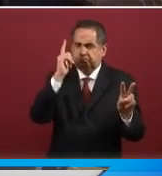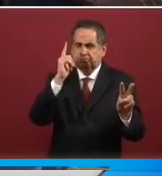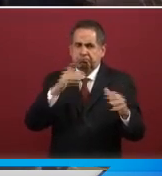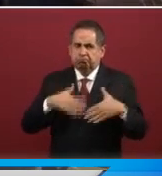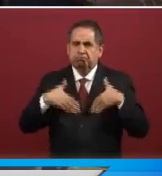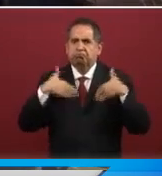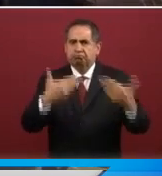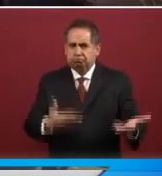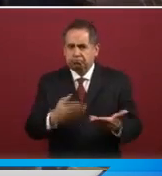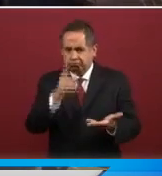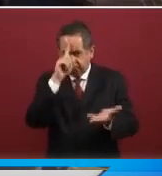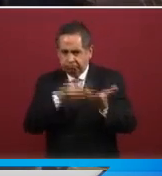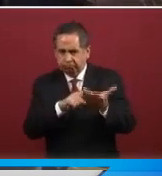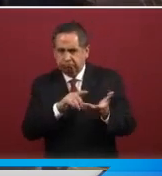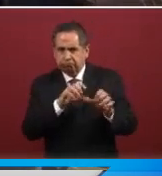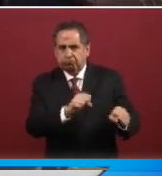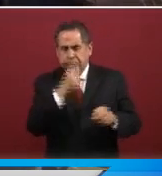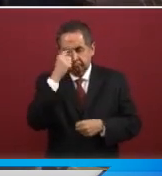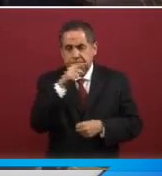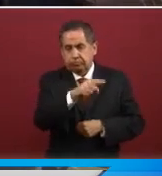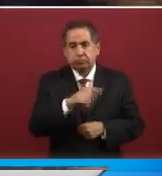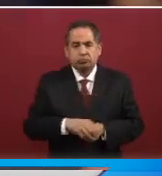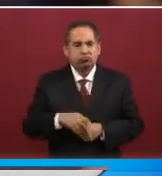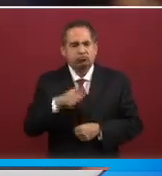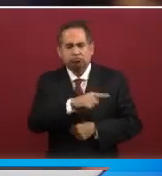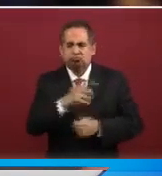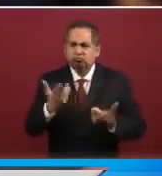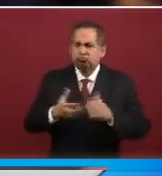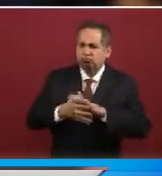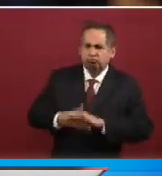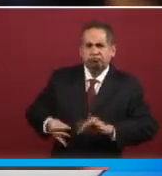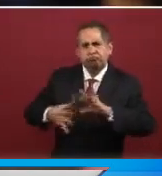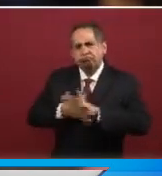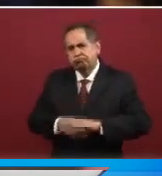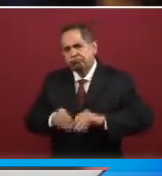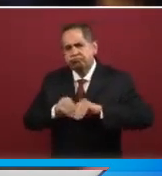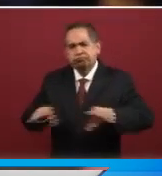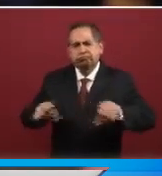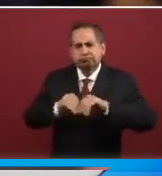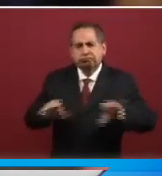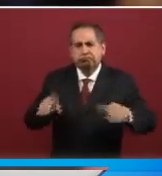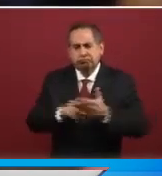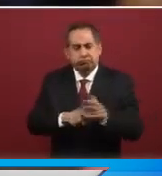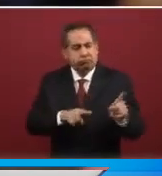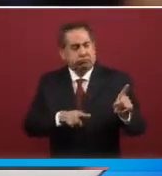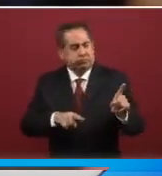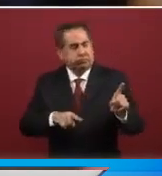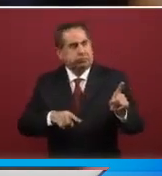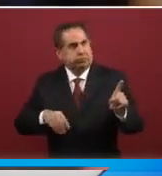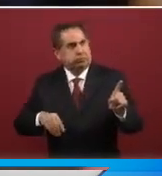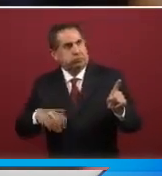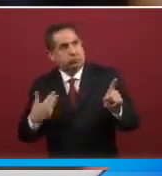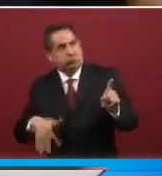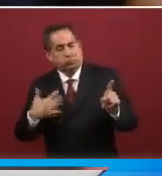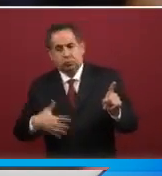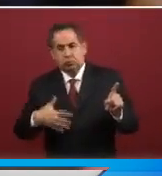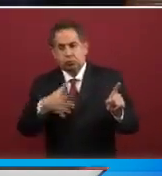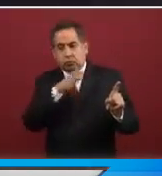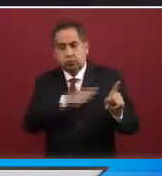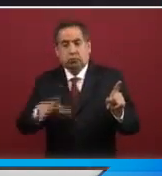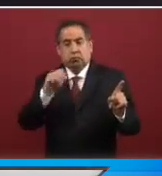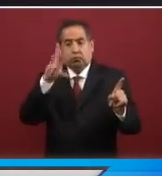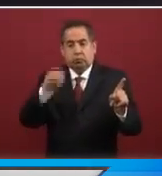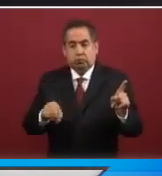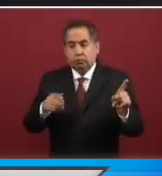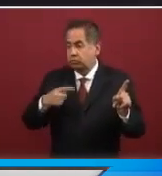Manuel López Obrador como la gran esperanza de América Latina por la lucha directa contra el neoliberalismo, con una apertura total a los medios que lo